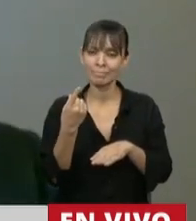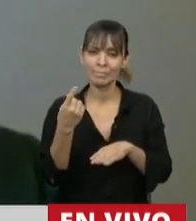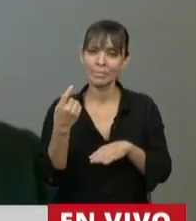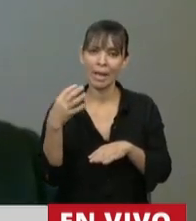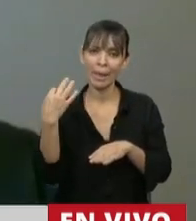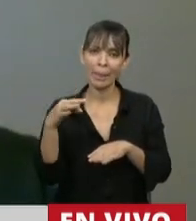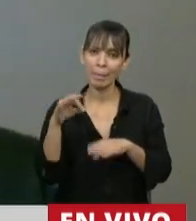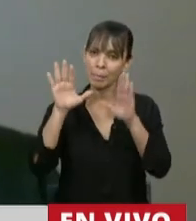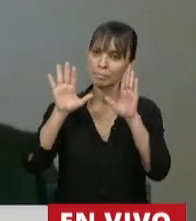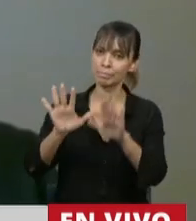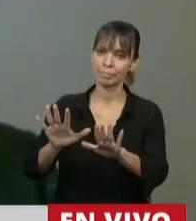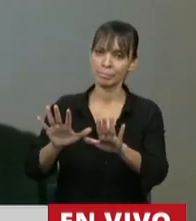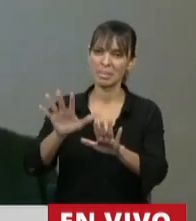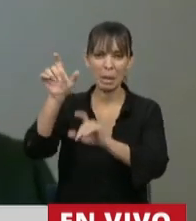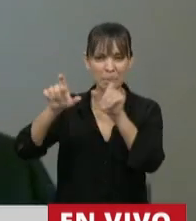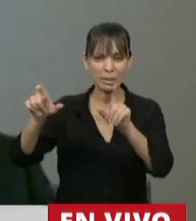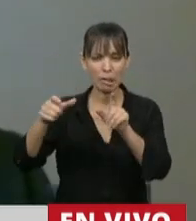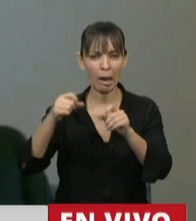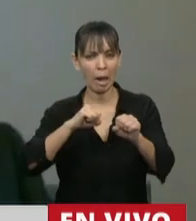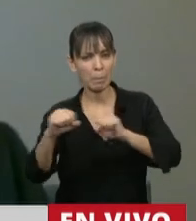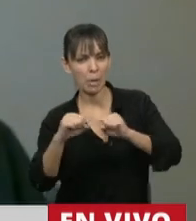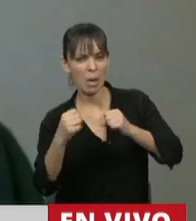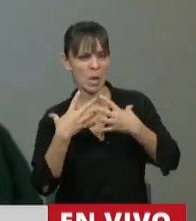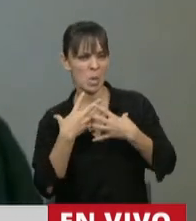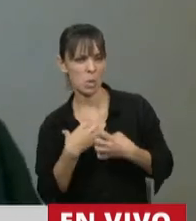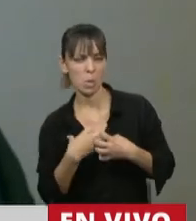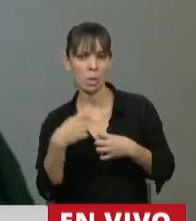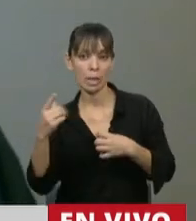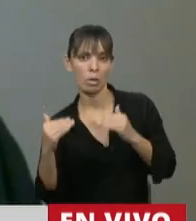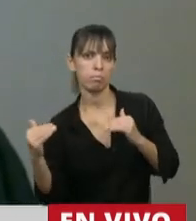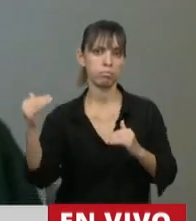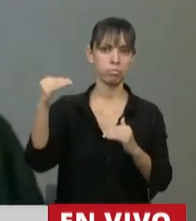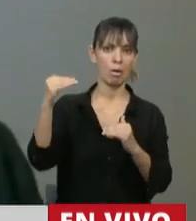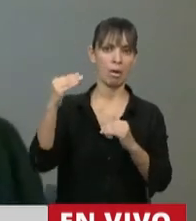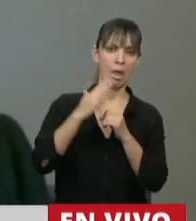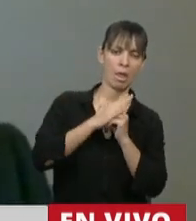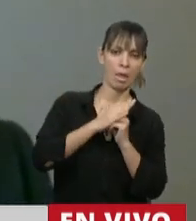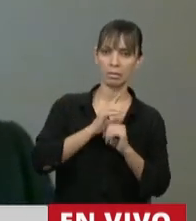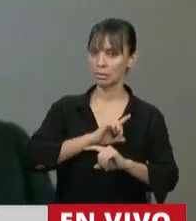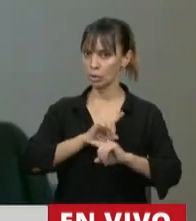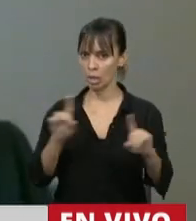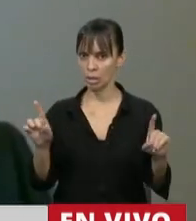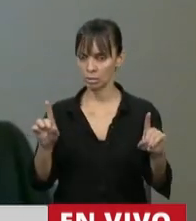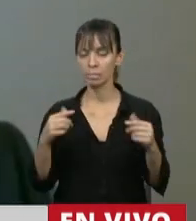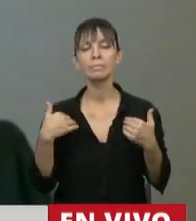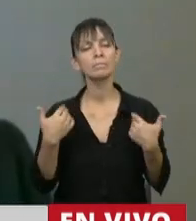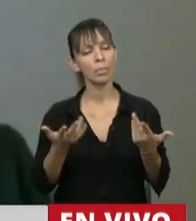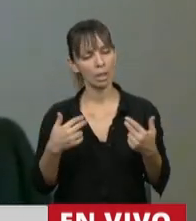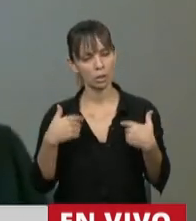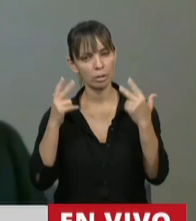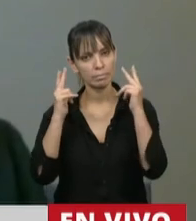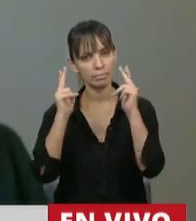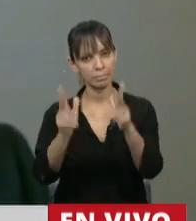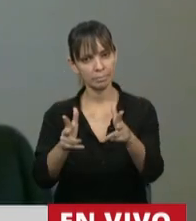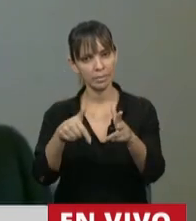los militantes del odio y el resentimiento lo obstruyan. Por eso es que estoy planteando, señor presidente,